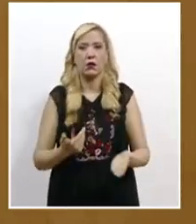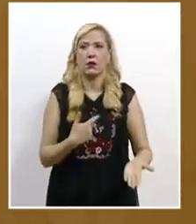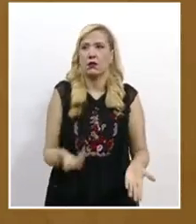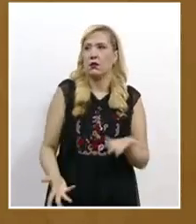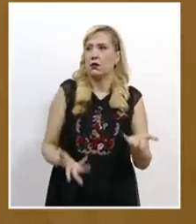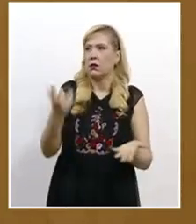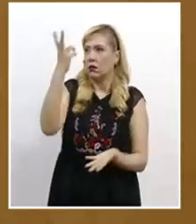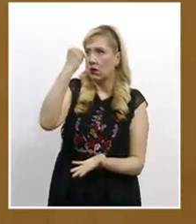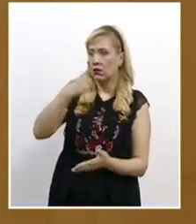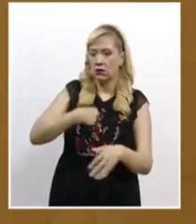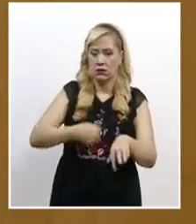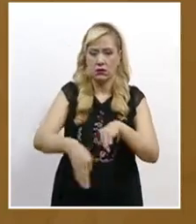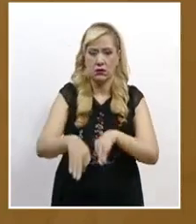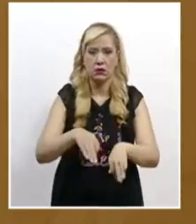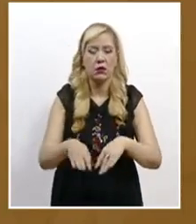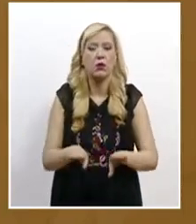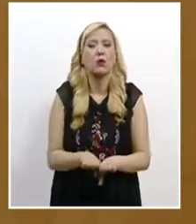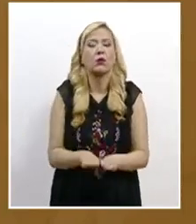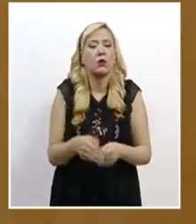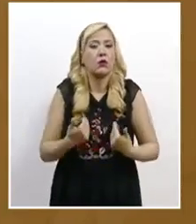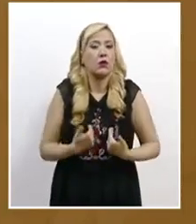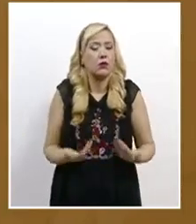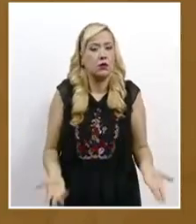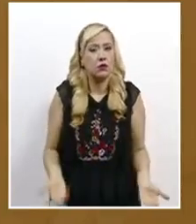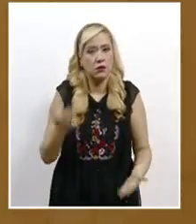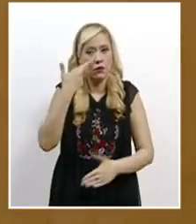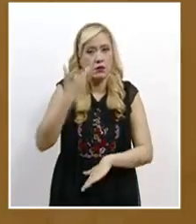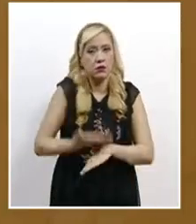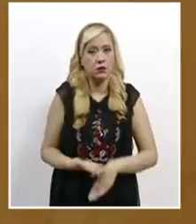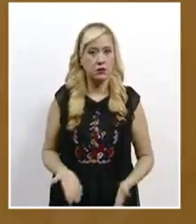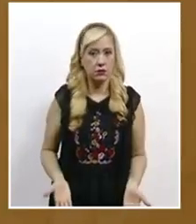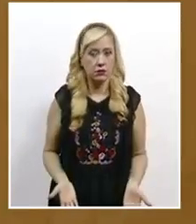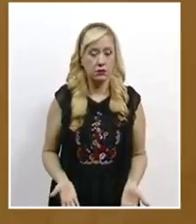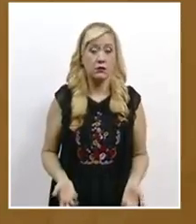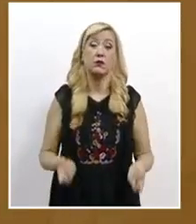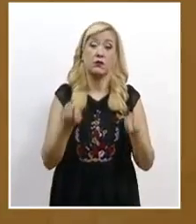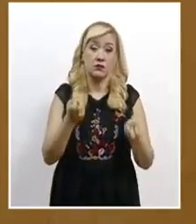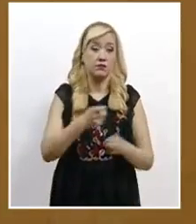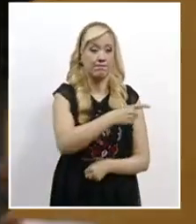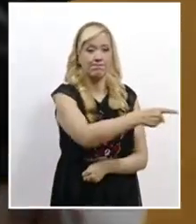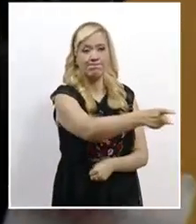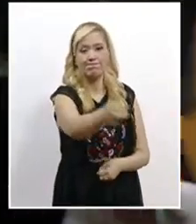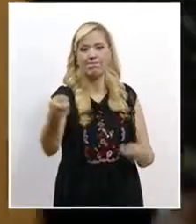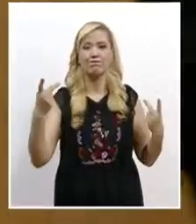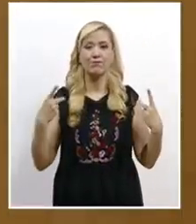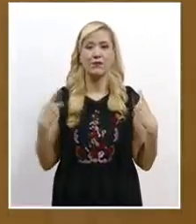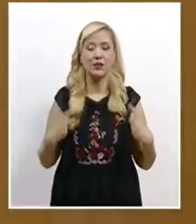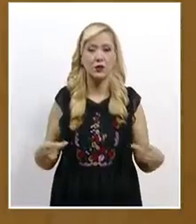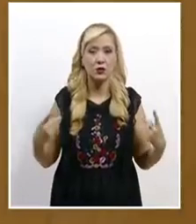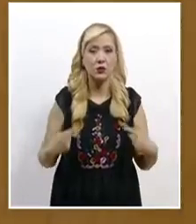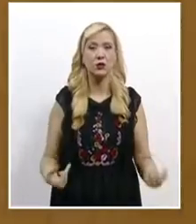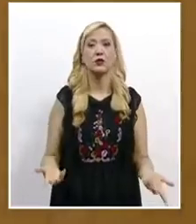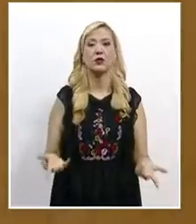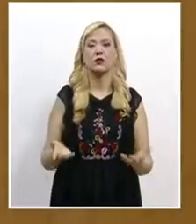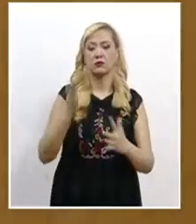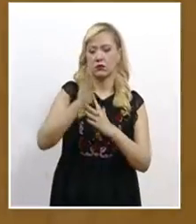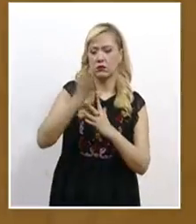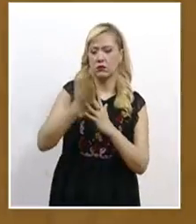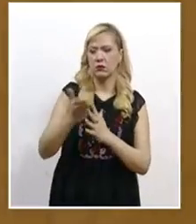facultades orgánicas y jurisdiccionales, lo cual afecta la división de poderes y su